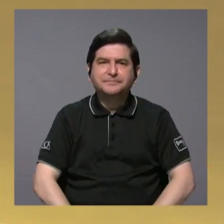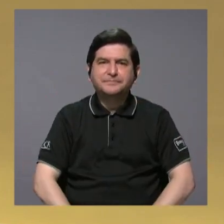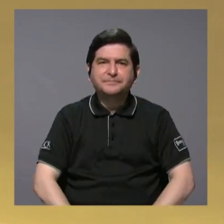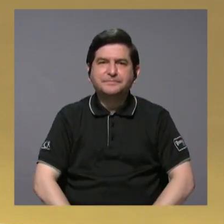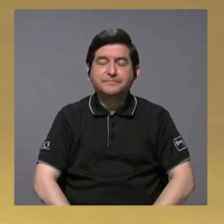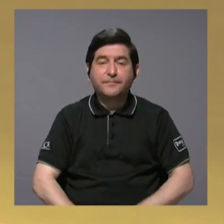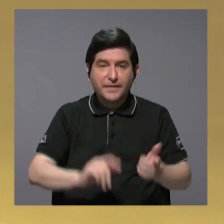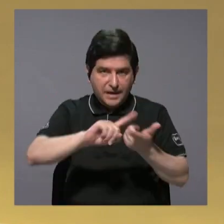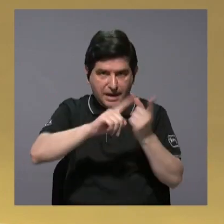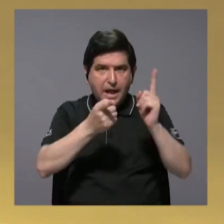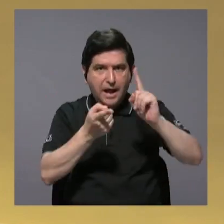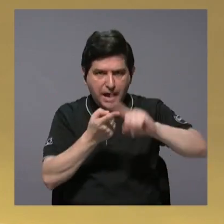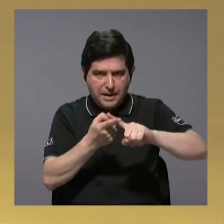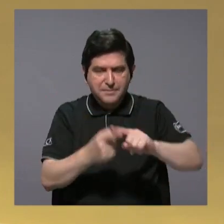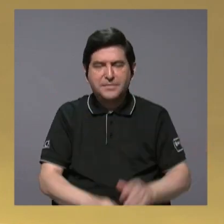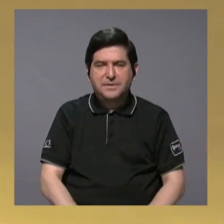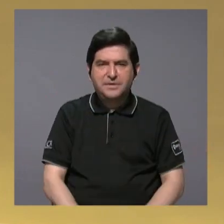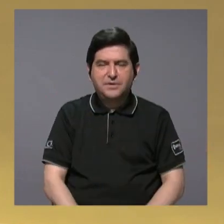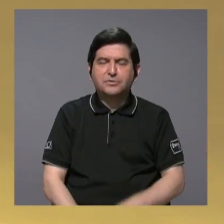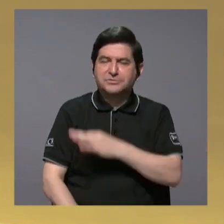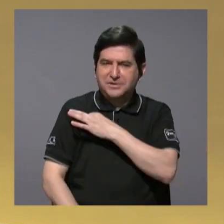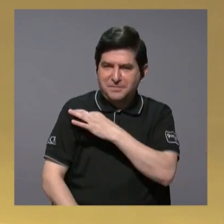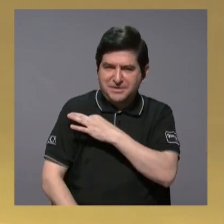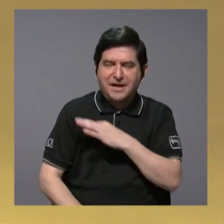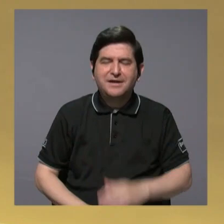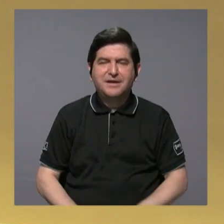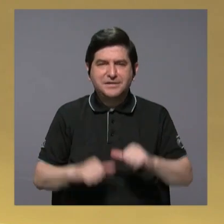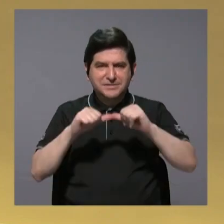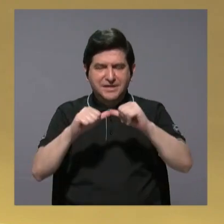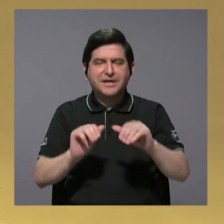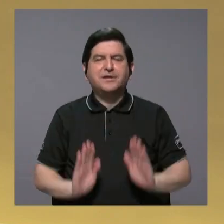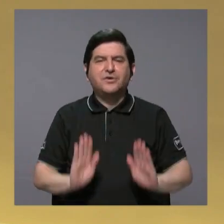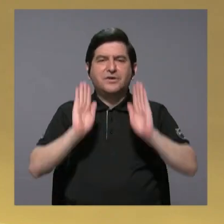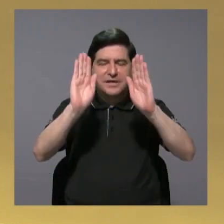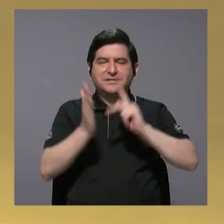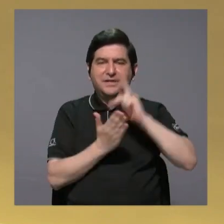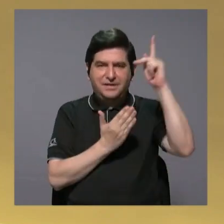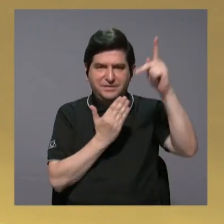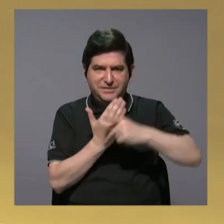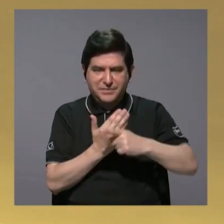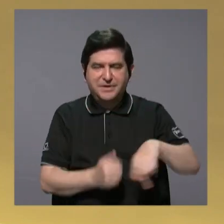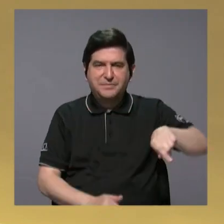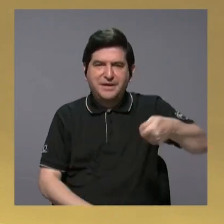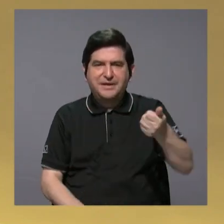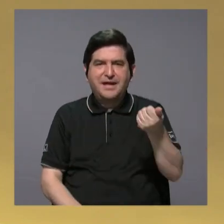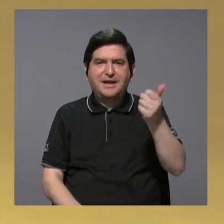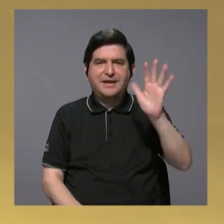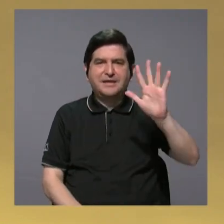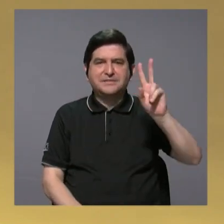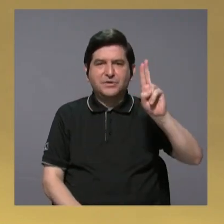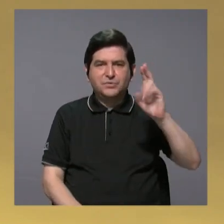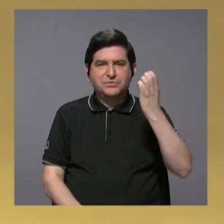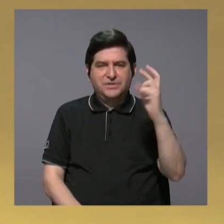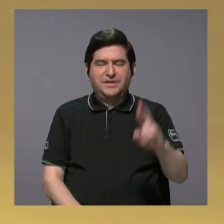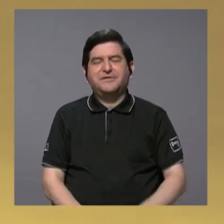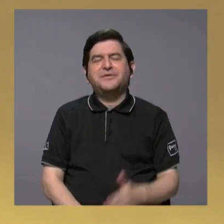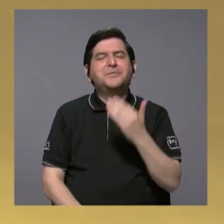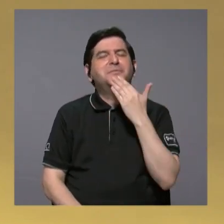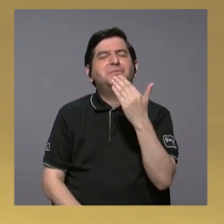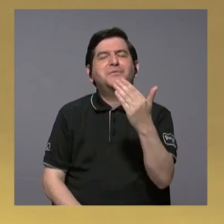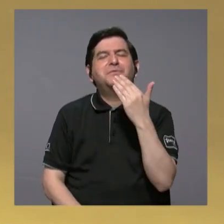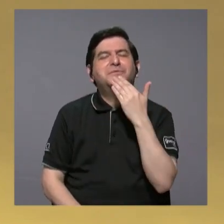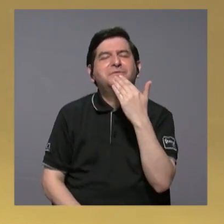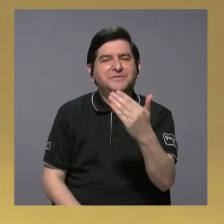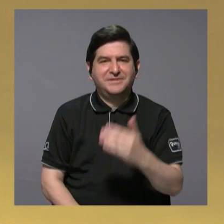a las amigas y amigos los invitamos a que se queden con los excelentes programas de 15 UCR y le